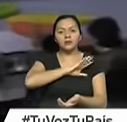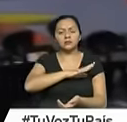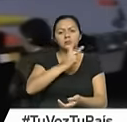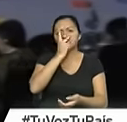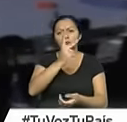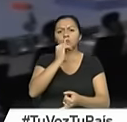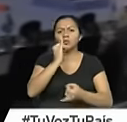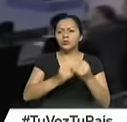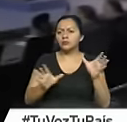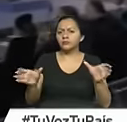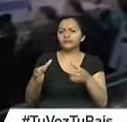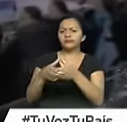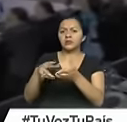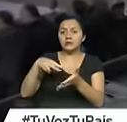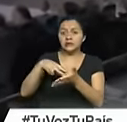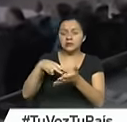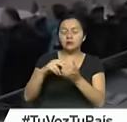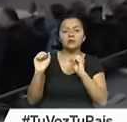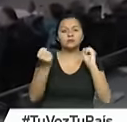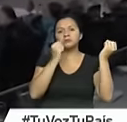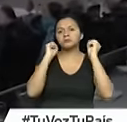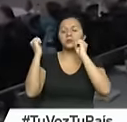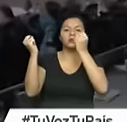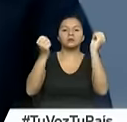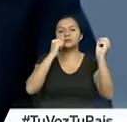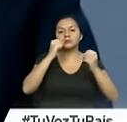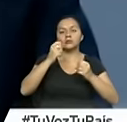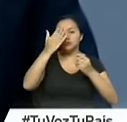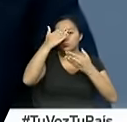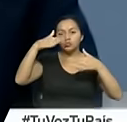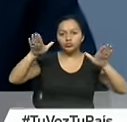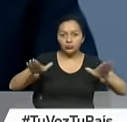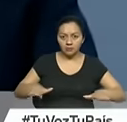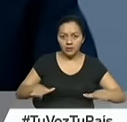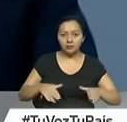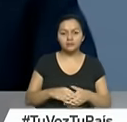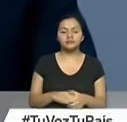el último como una fuente de desesperación en el mundo musulmán.